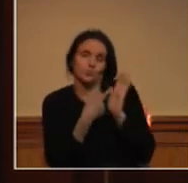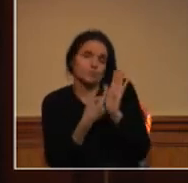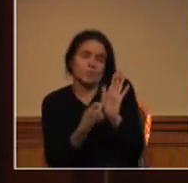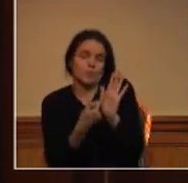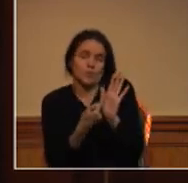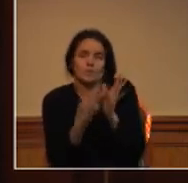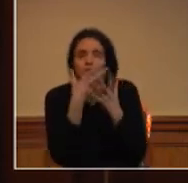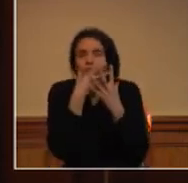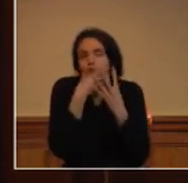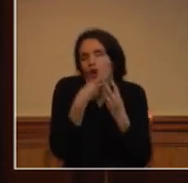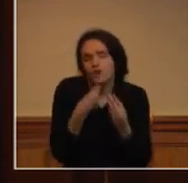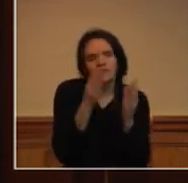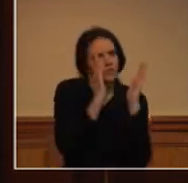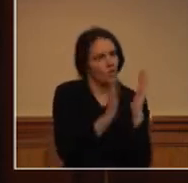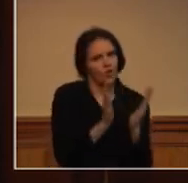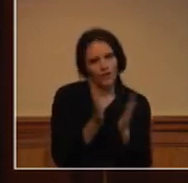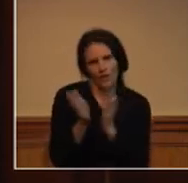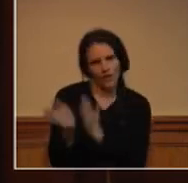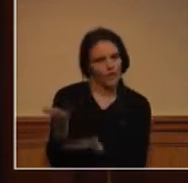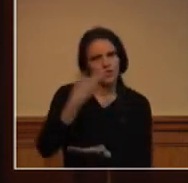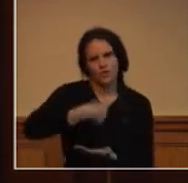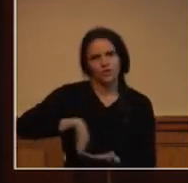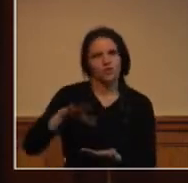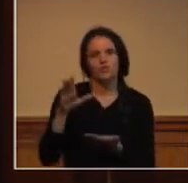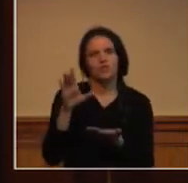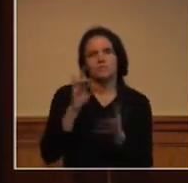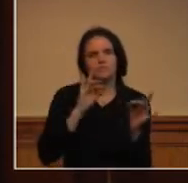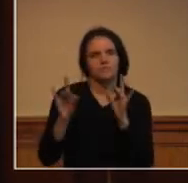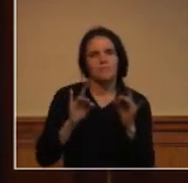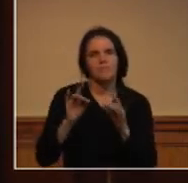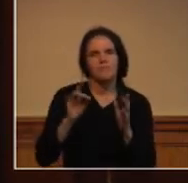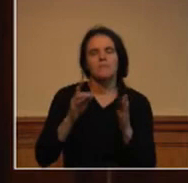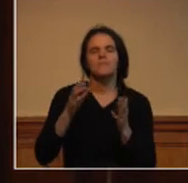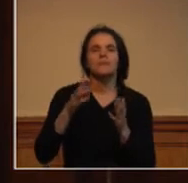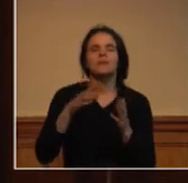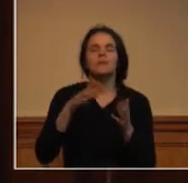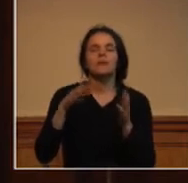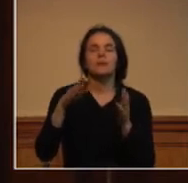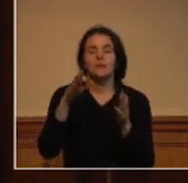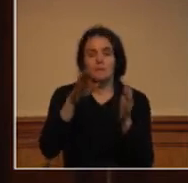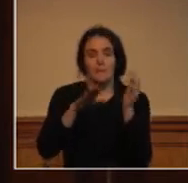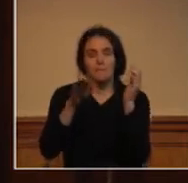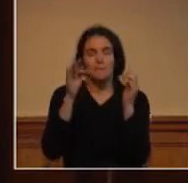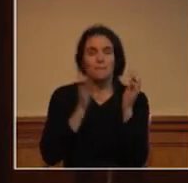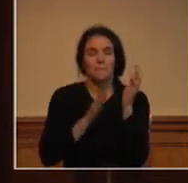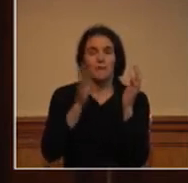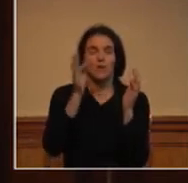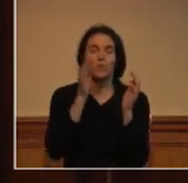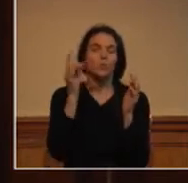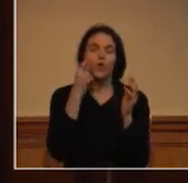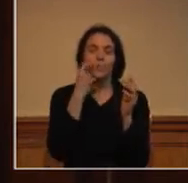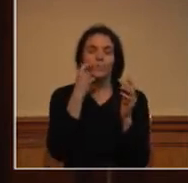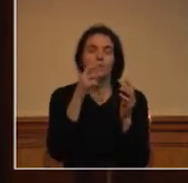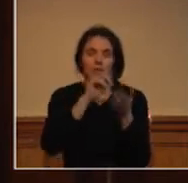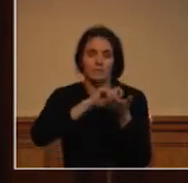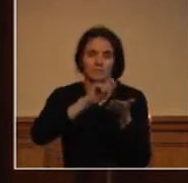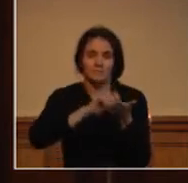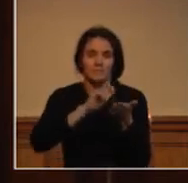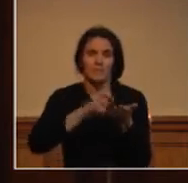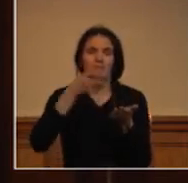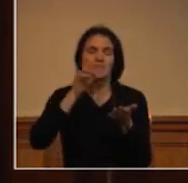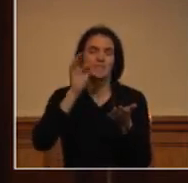bien estructurado. Lo que nosotros hicimos fue retomar los principios del National Reading Panel, que Ricardo siempre nos lo pone ahí,